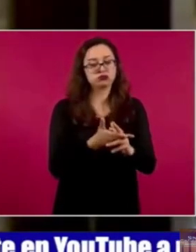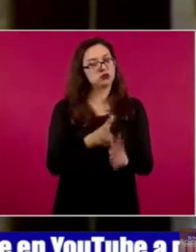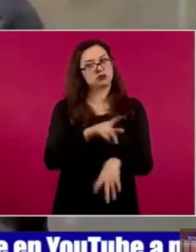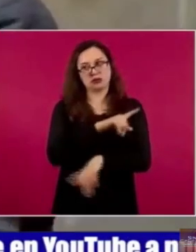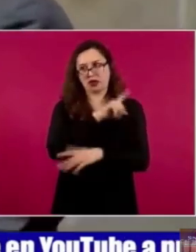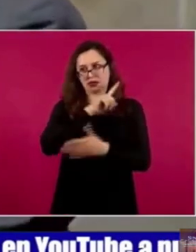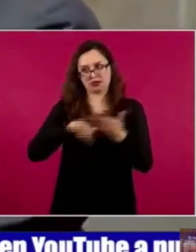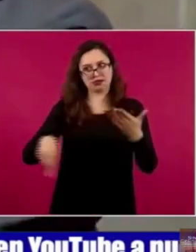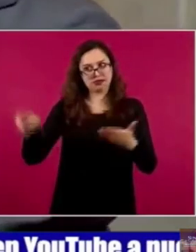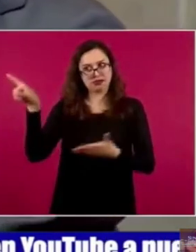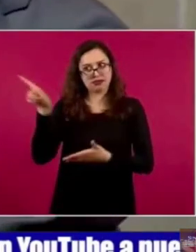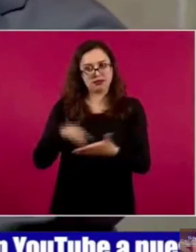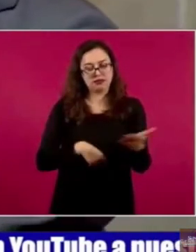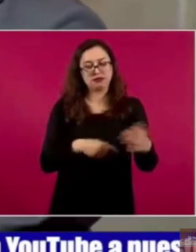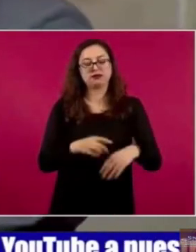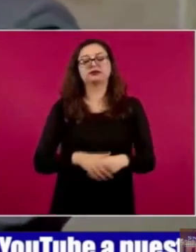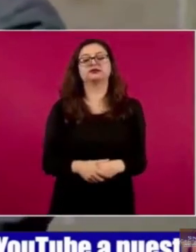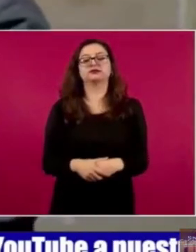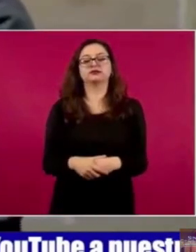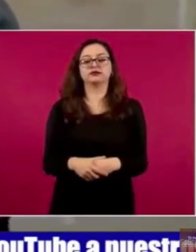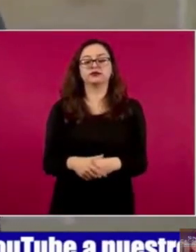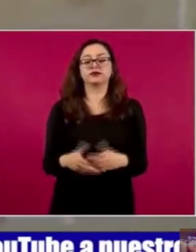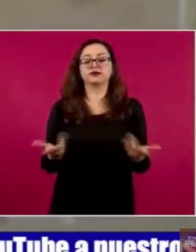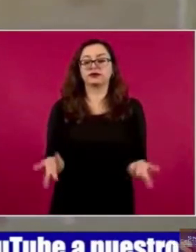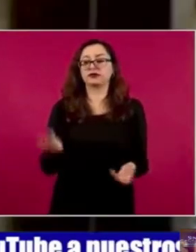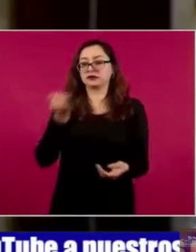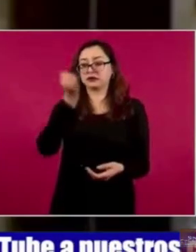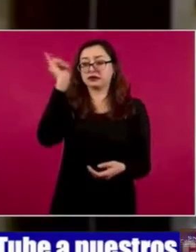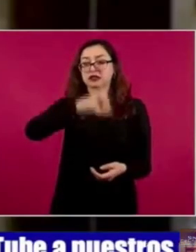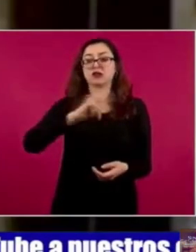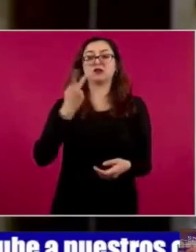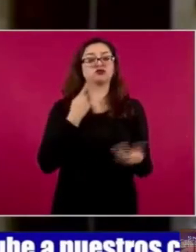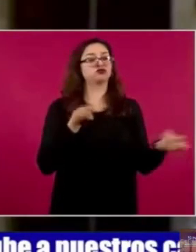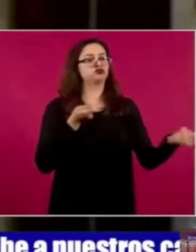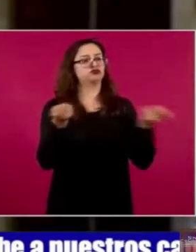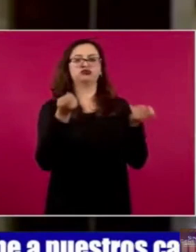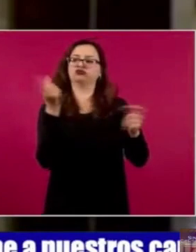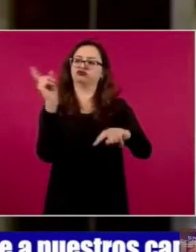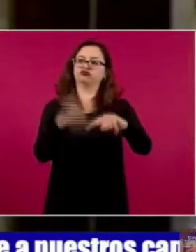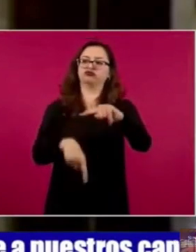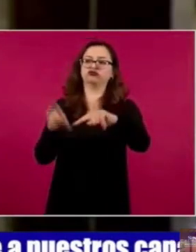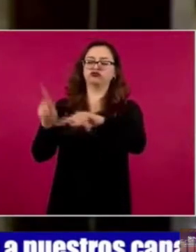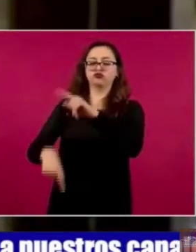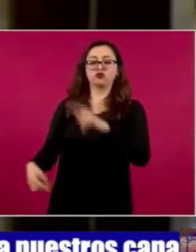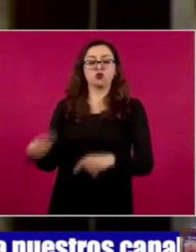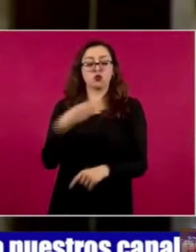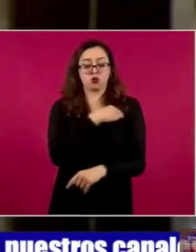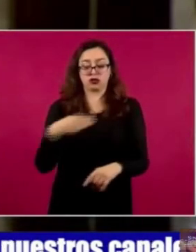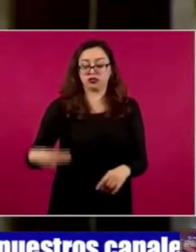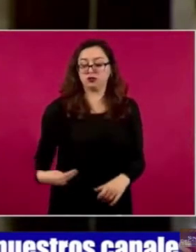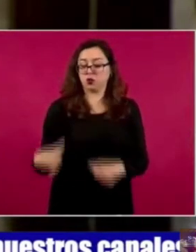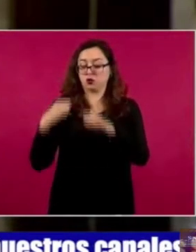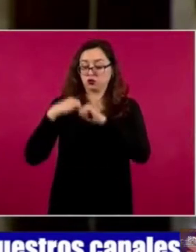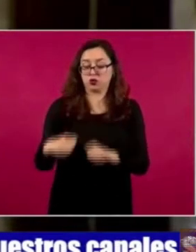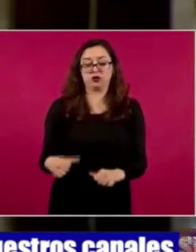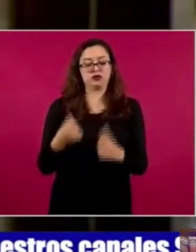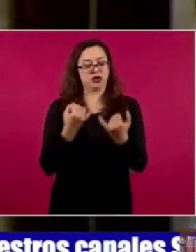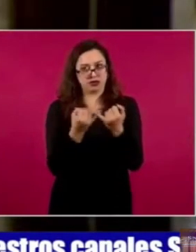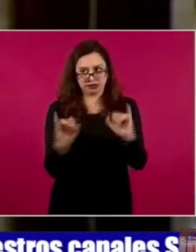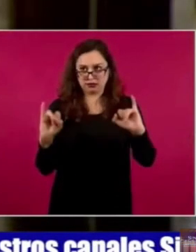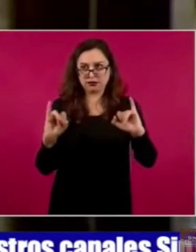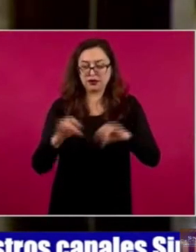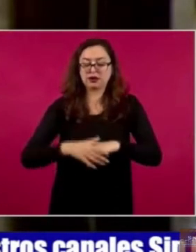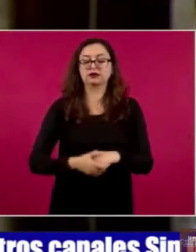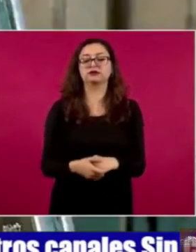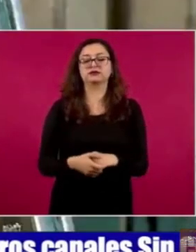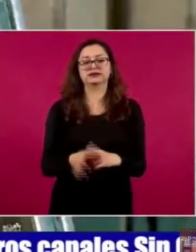la desaparición de los jefes políticos y el fortalecimiento de la autonomía municipal, la sustitución de